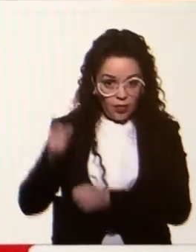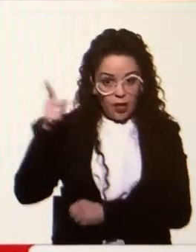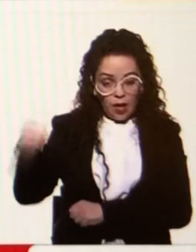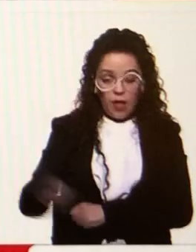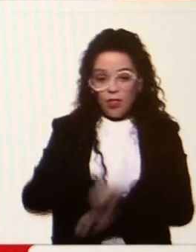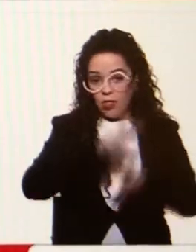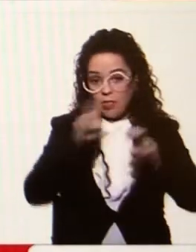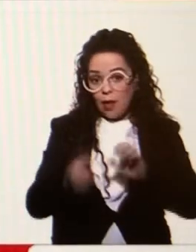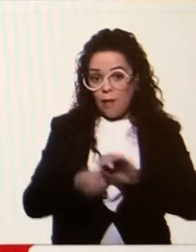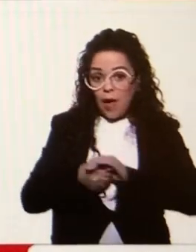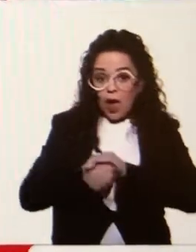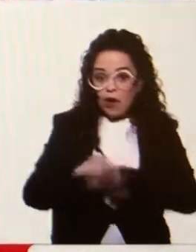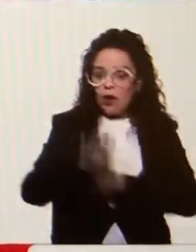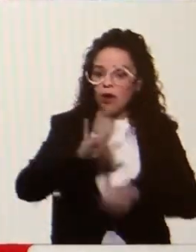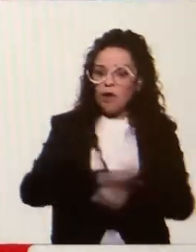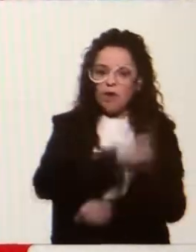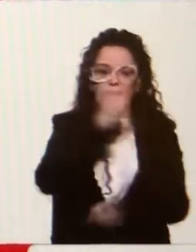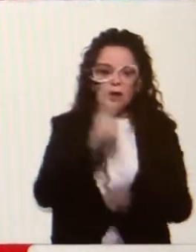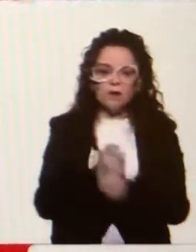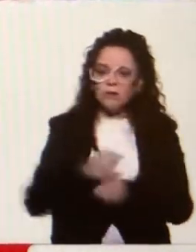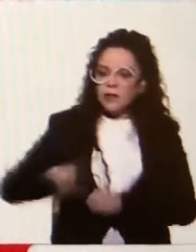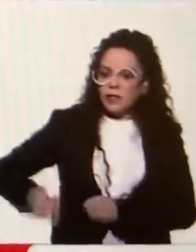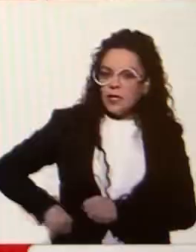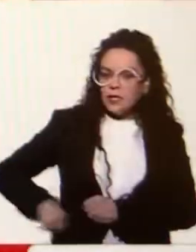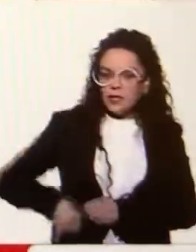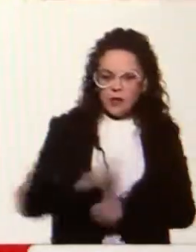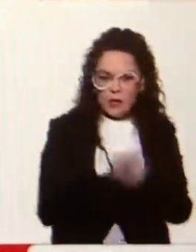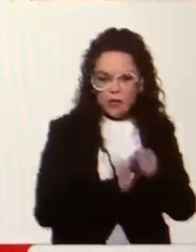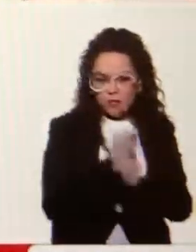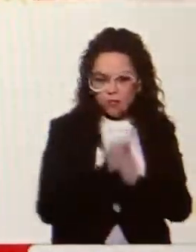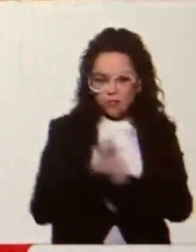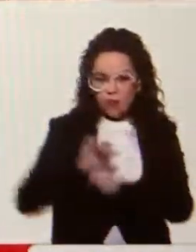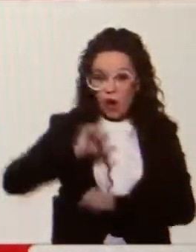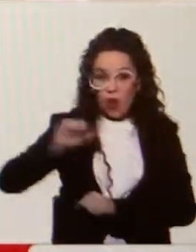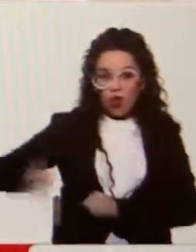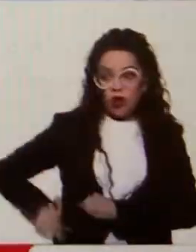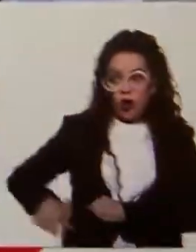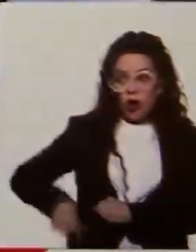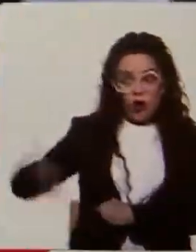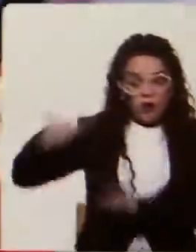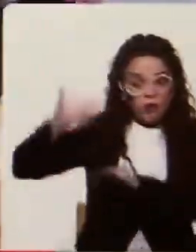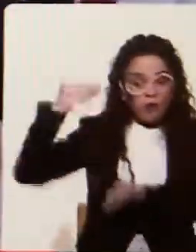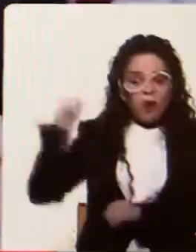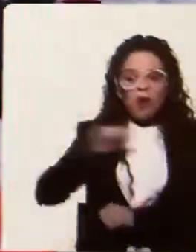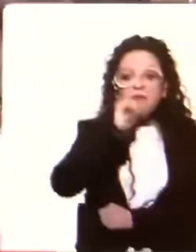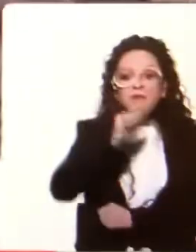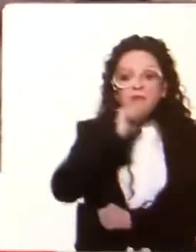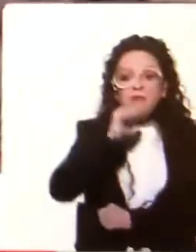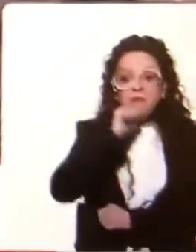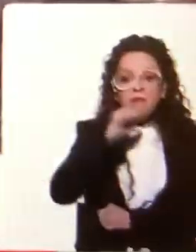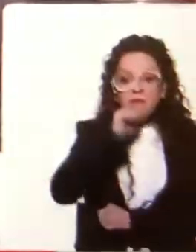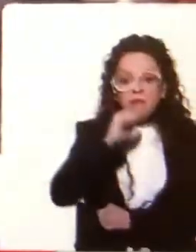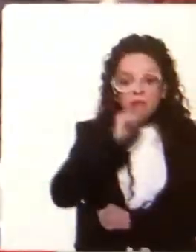individuos Direct involucrados en la desaparición de los